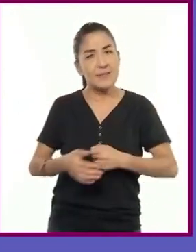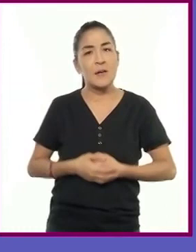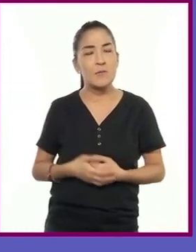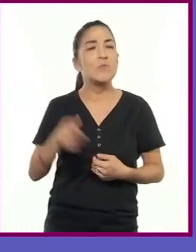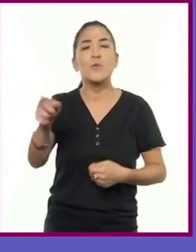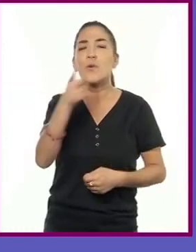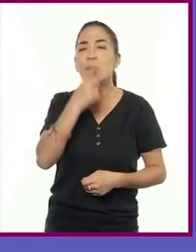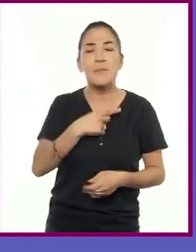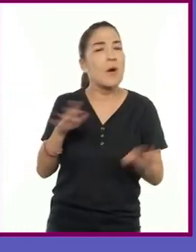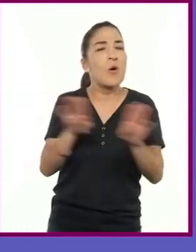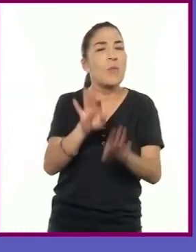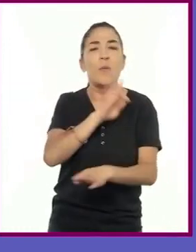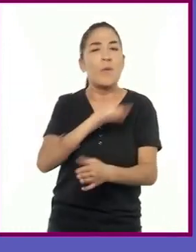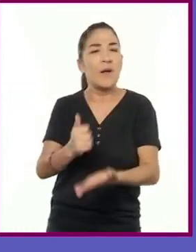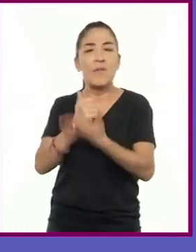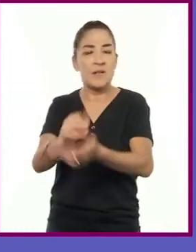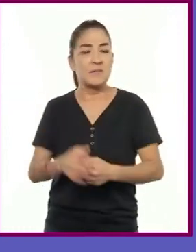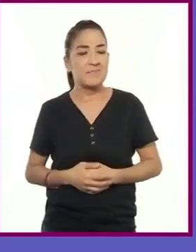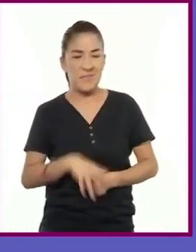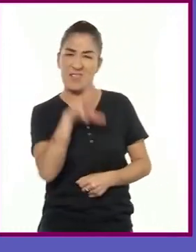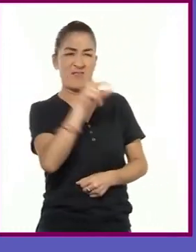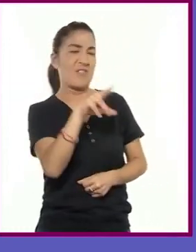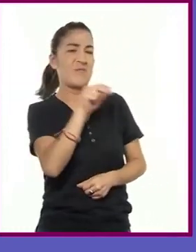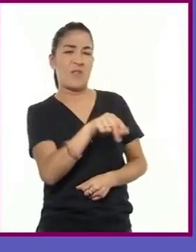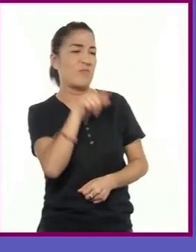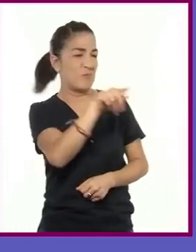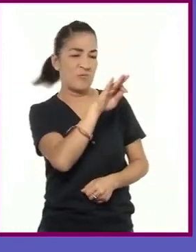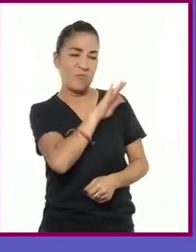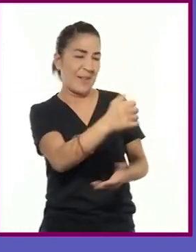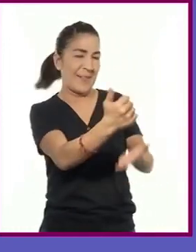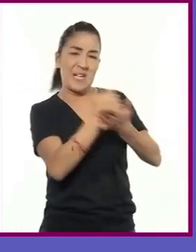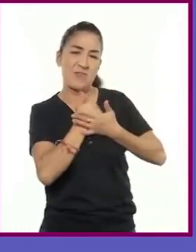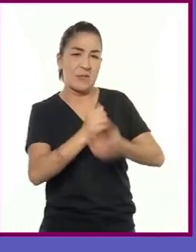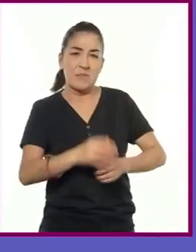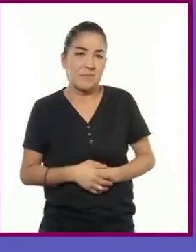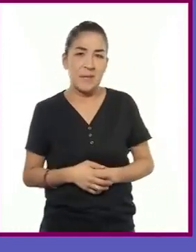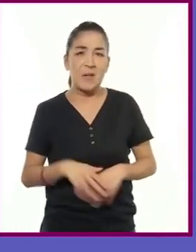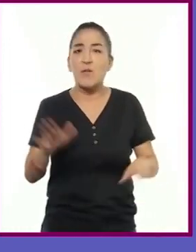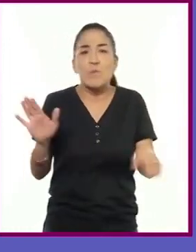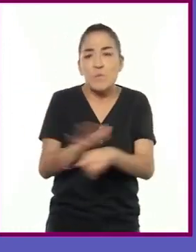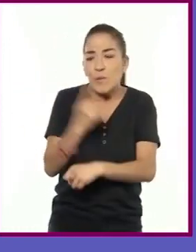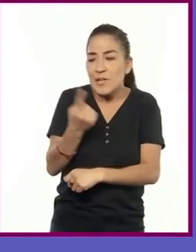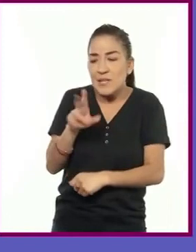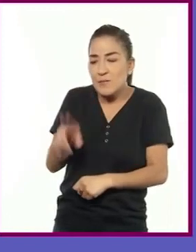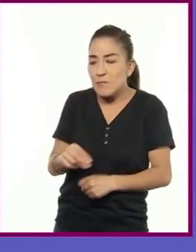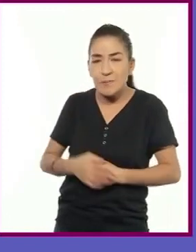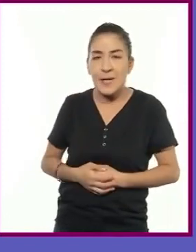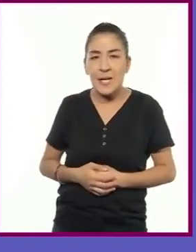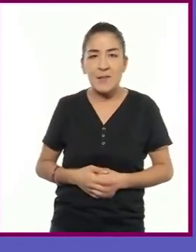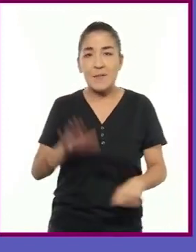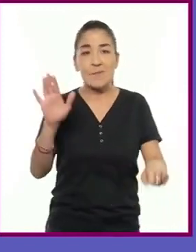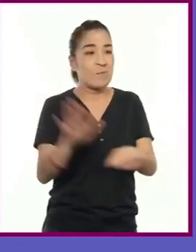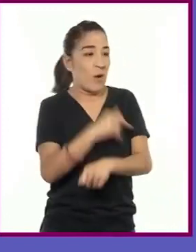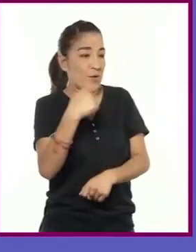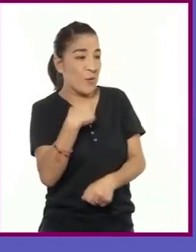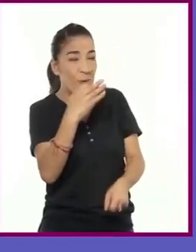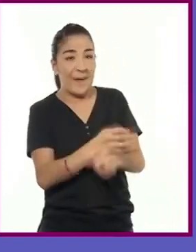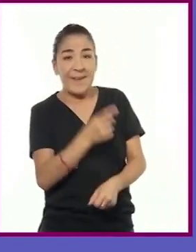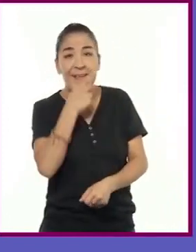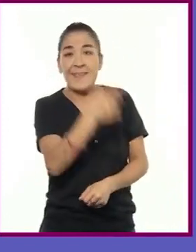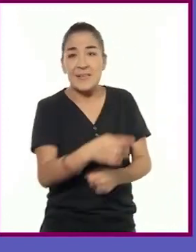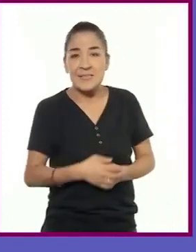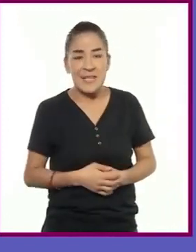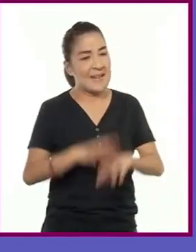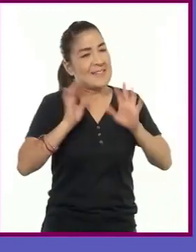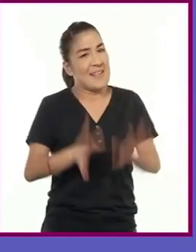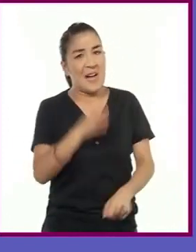ayudarte. No puede ayudarme, señora. ¿Por qué no, Carlitos? Porque lo que vengo a decirle, ya de una